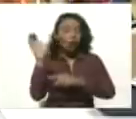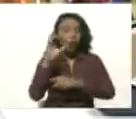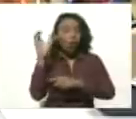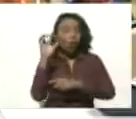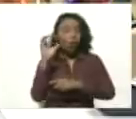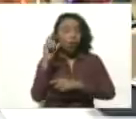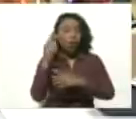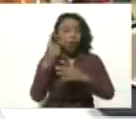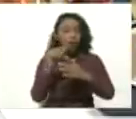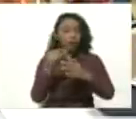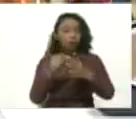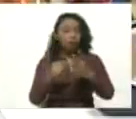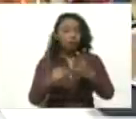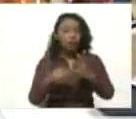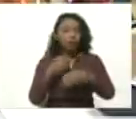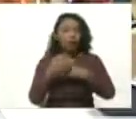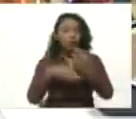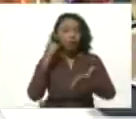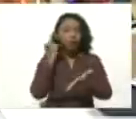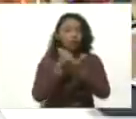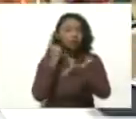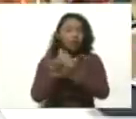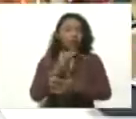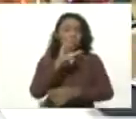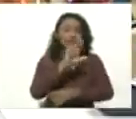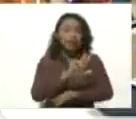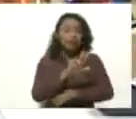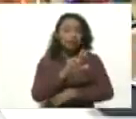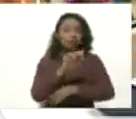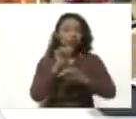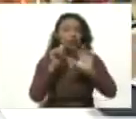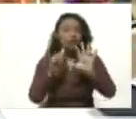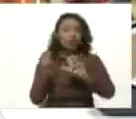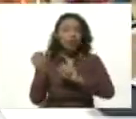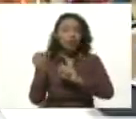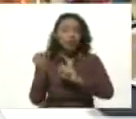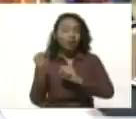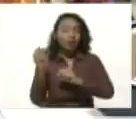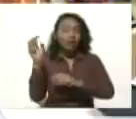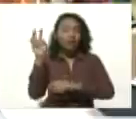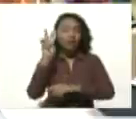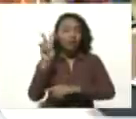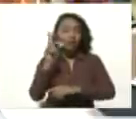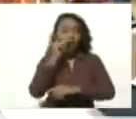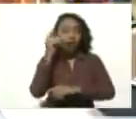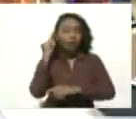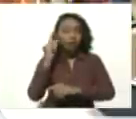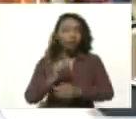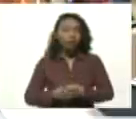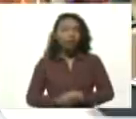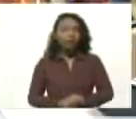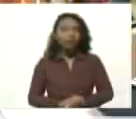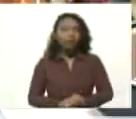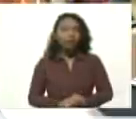Antioquia, se han asesinado más de 360 venezolanos y venezolanas.